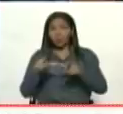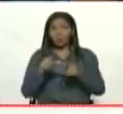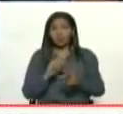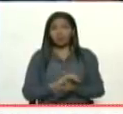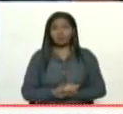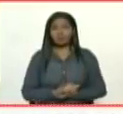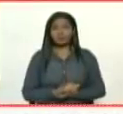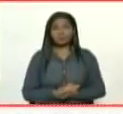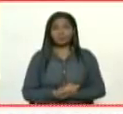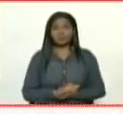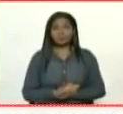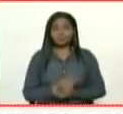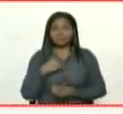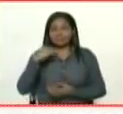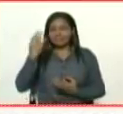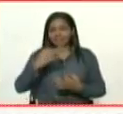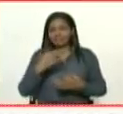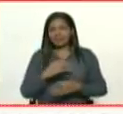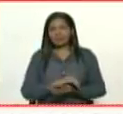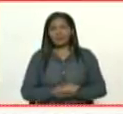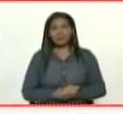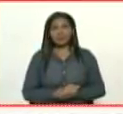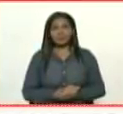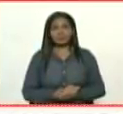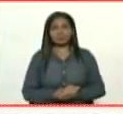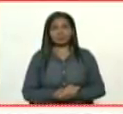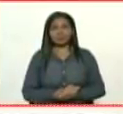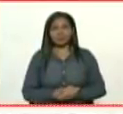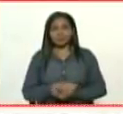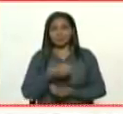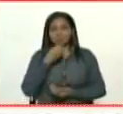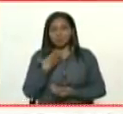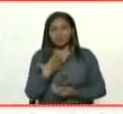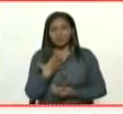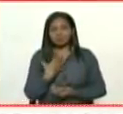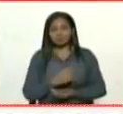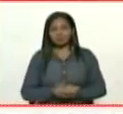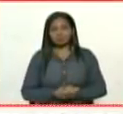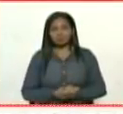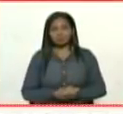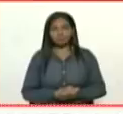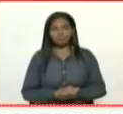Anaco, correcto. Bueno, Morales,